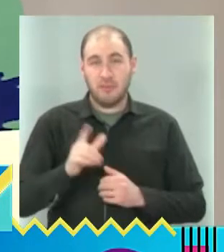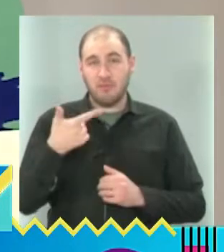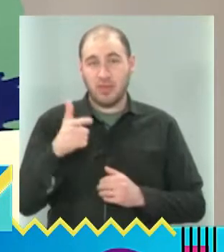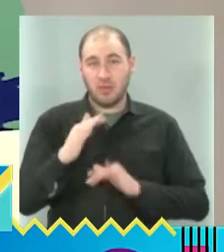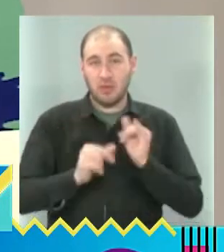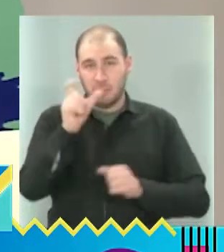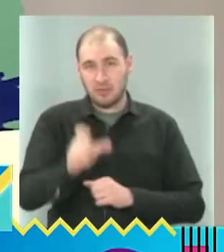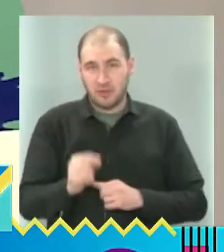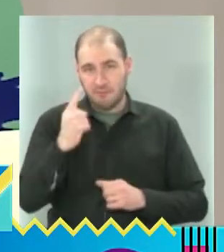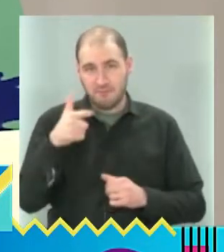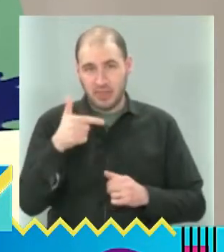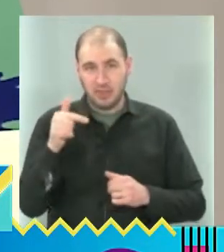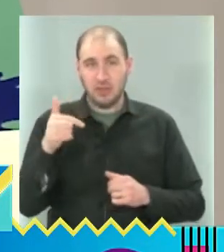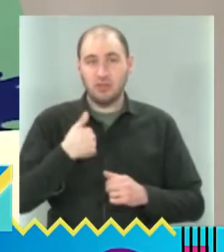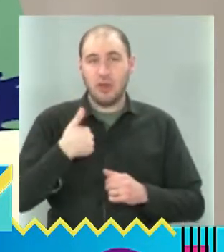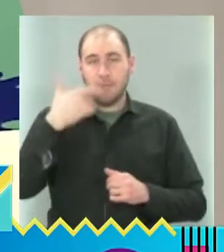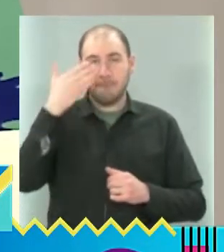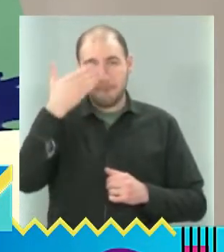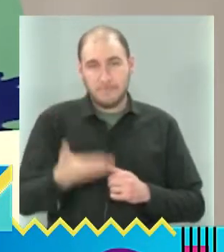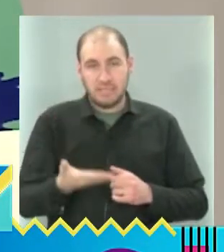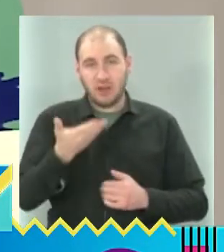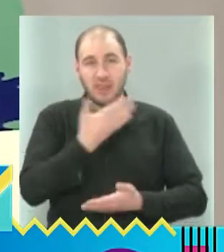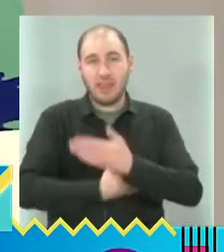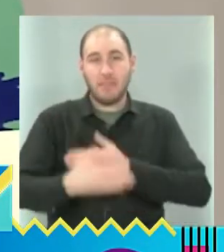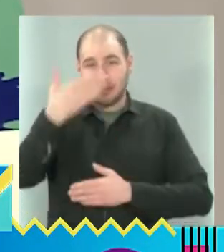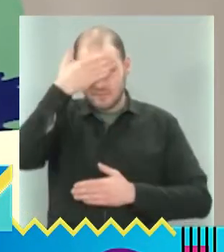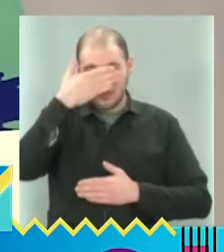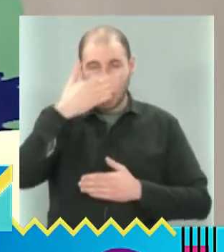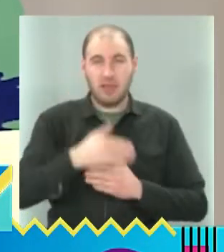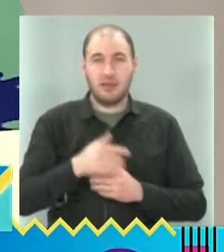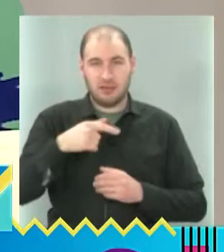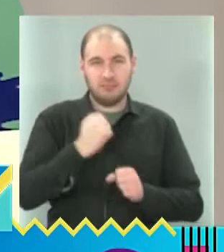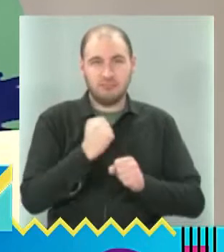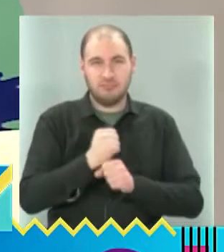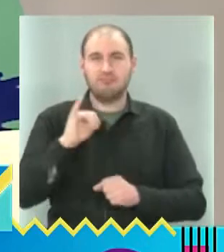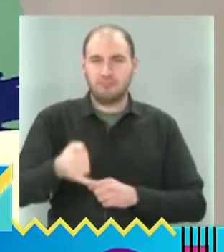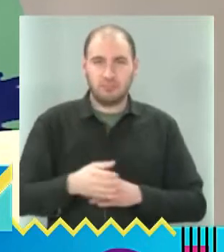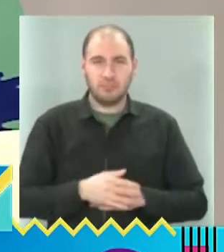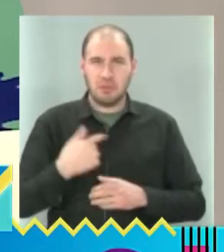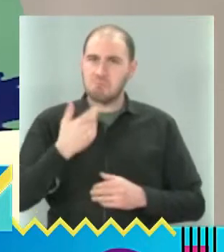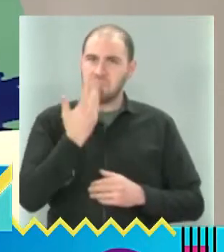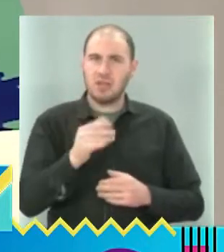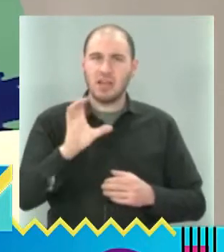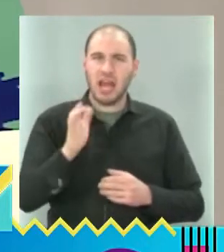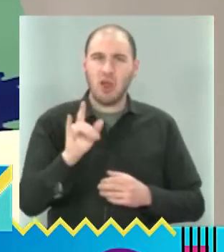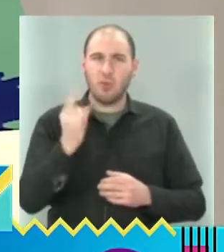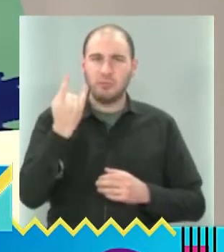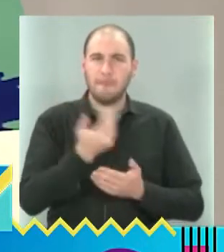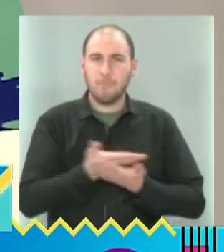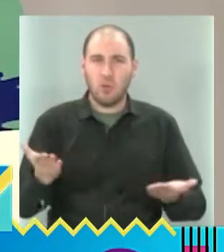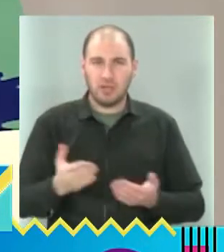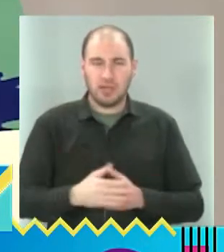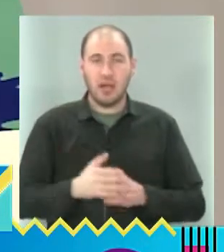de las personas que pasó por el clip, yo soy una persona con discapacidad visual y estoy trabajando. Y me da mucho gusto estar en el canal de la Universidad